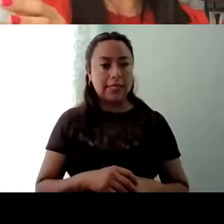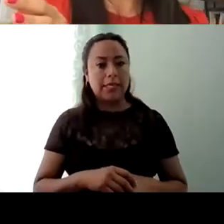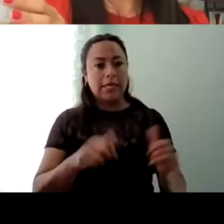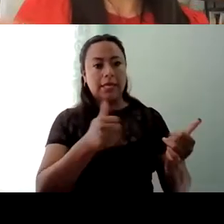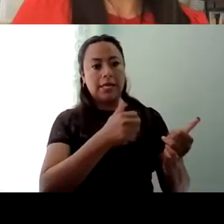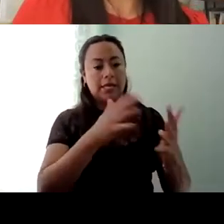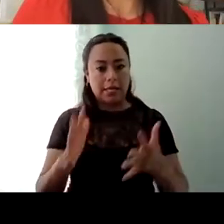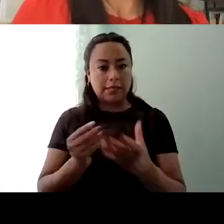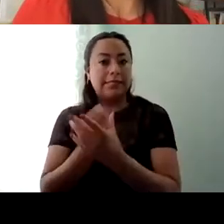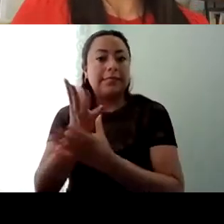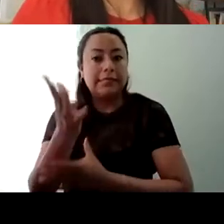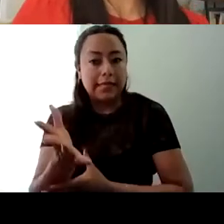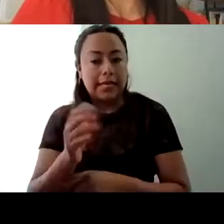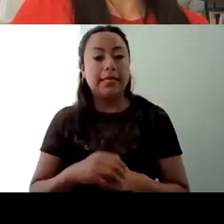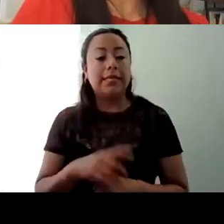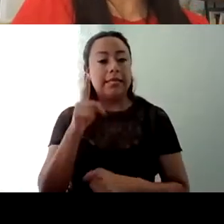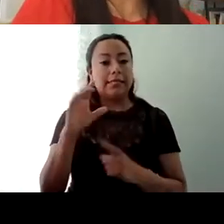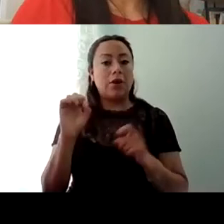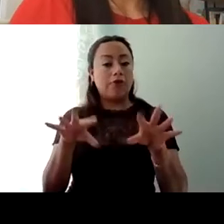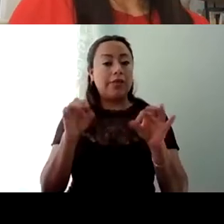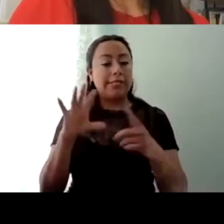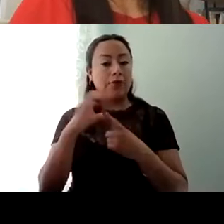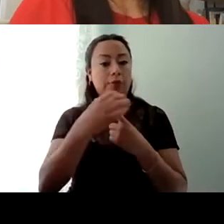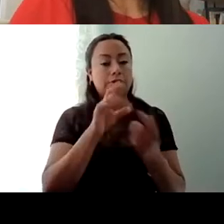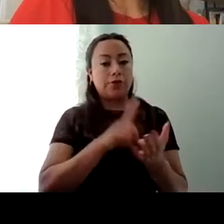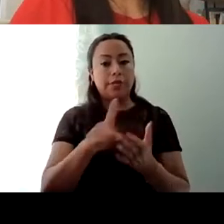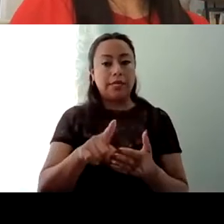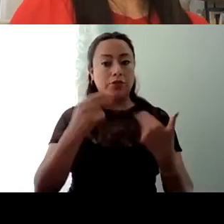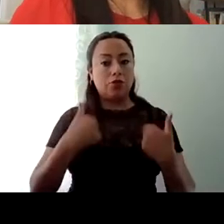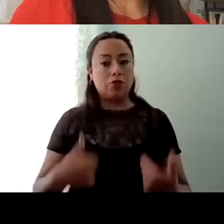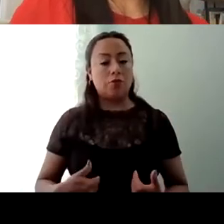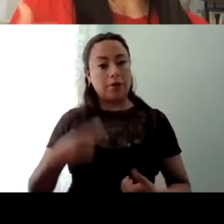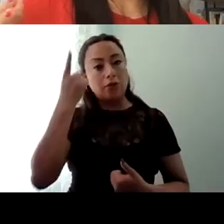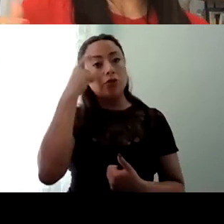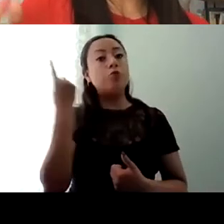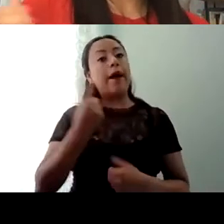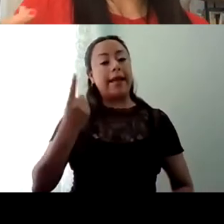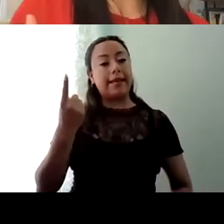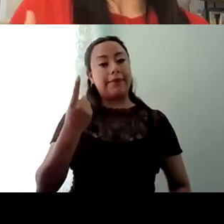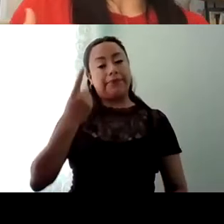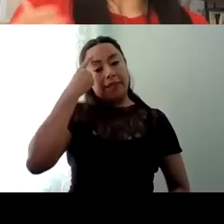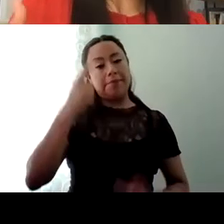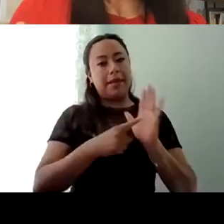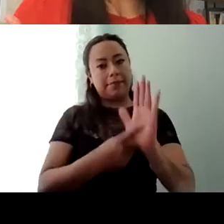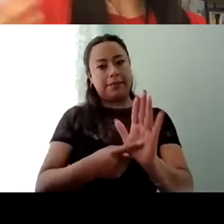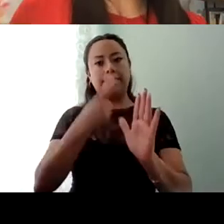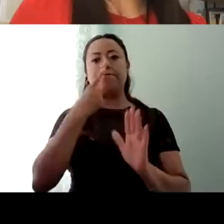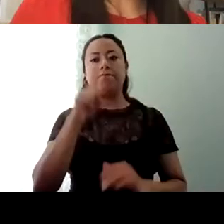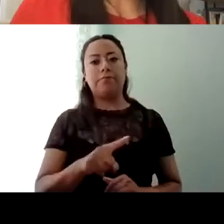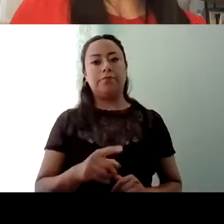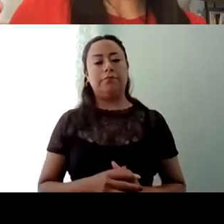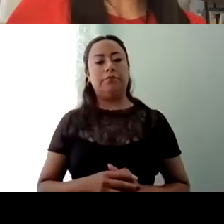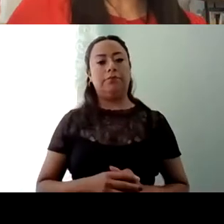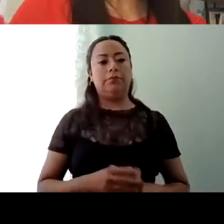alcaldía, que es la de la Comisión de Derechos Humanos, precisamente a presentar esta queja ante